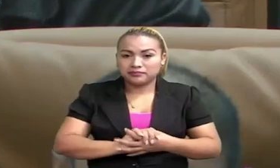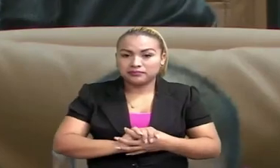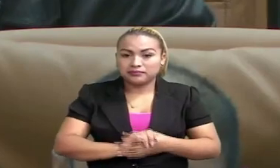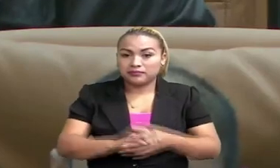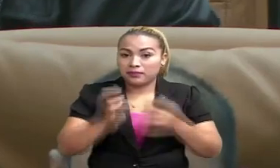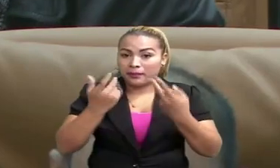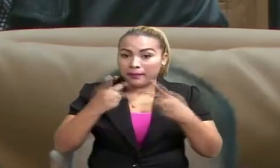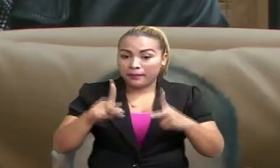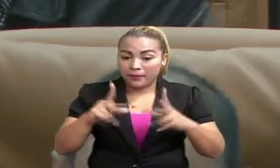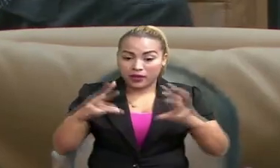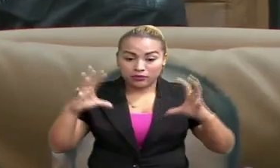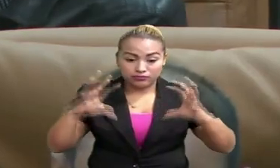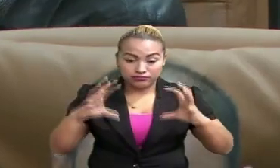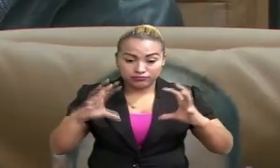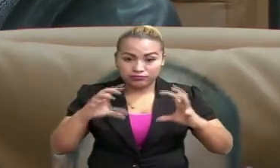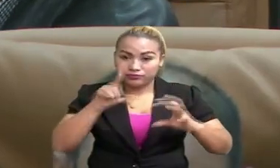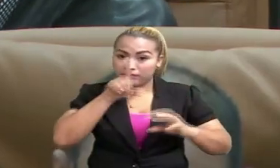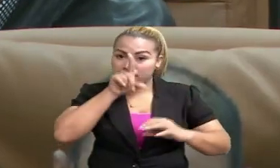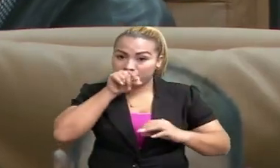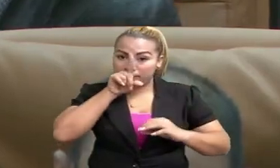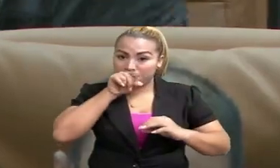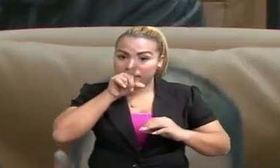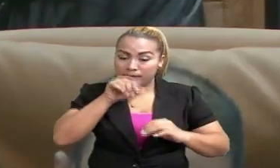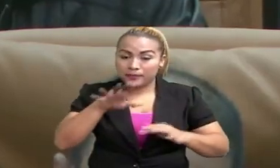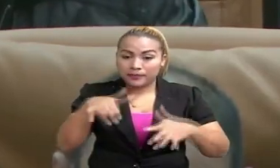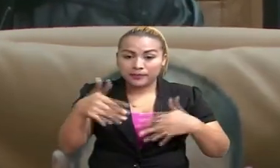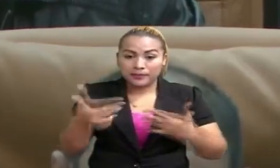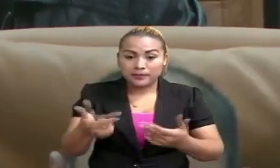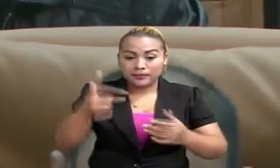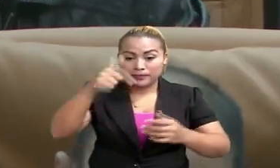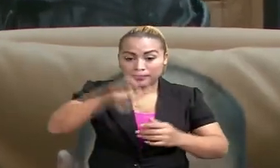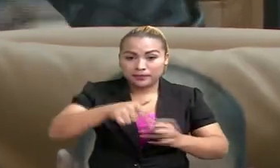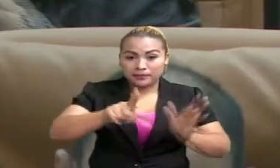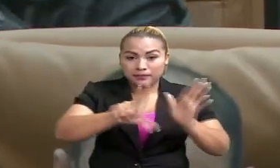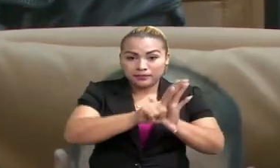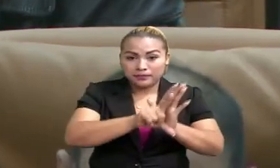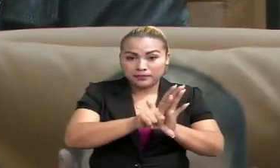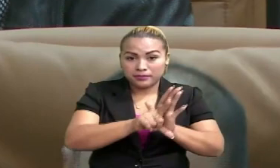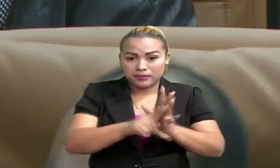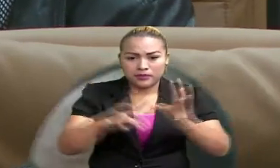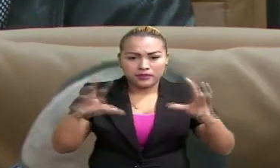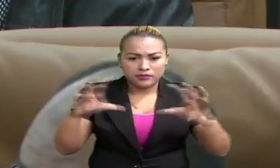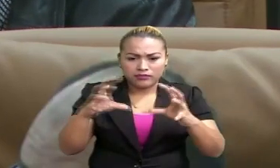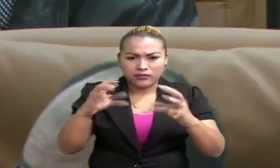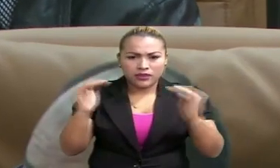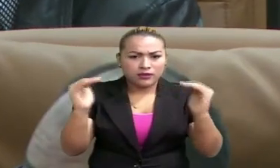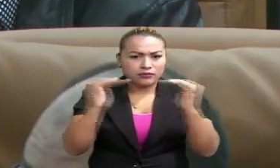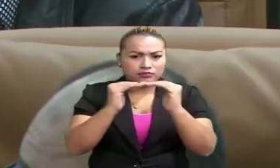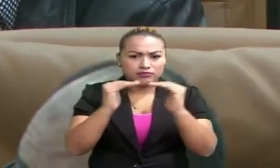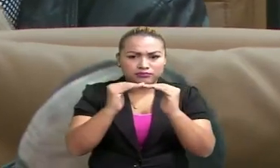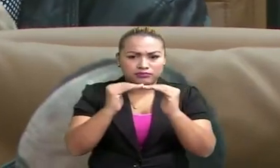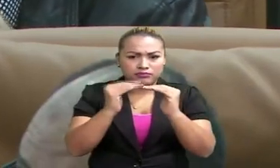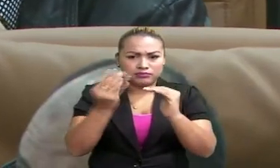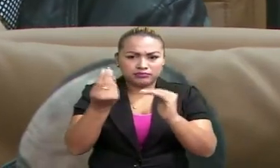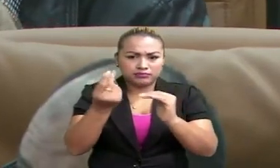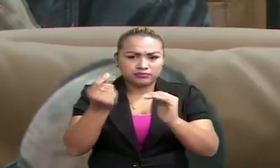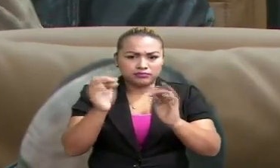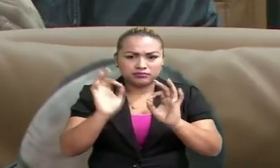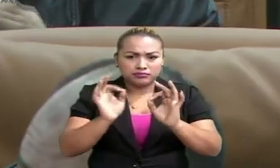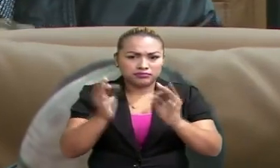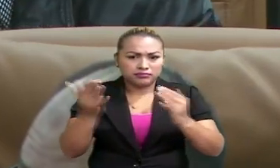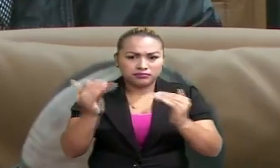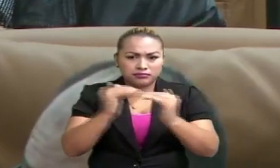Pero el pollo entero, como consecuencia de esta reforma fiscal, queda completa y